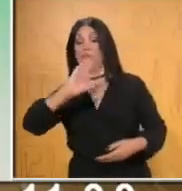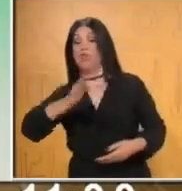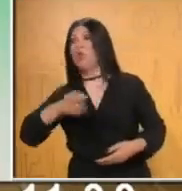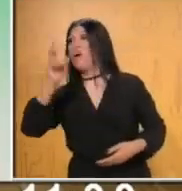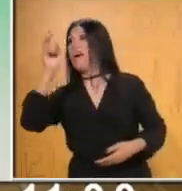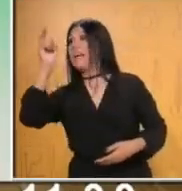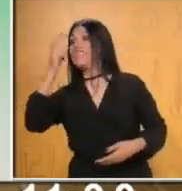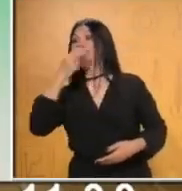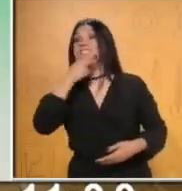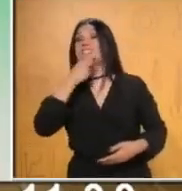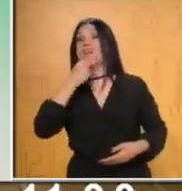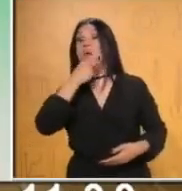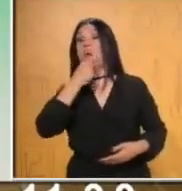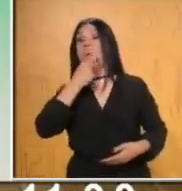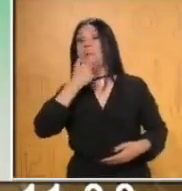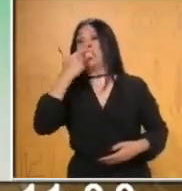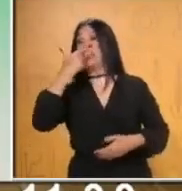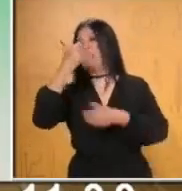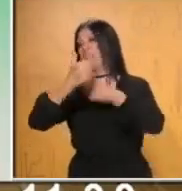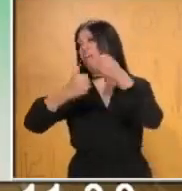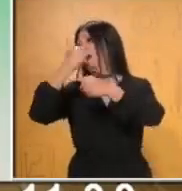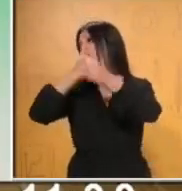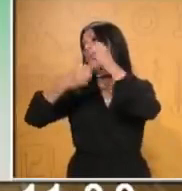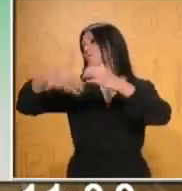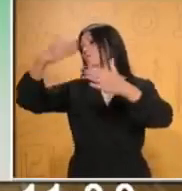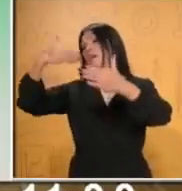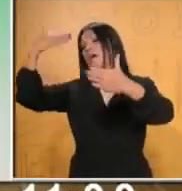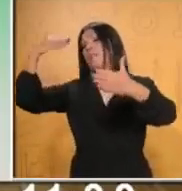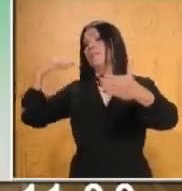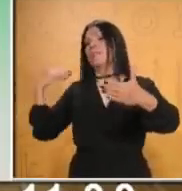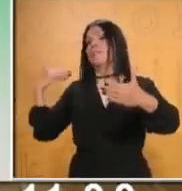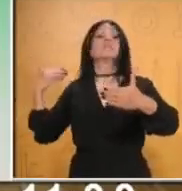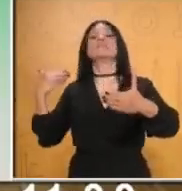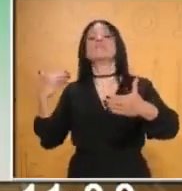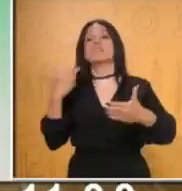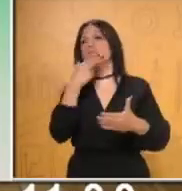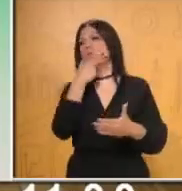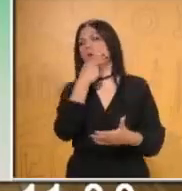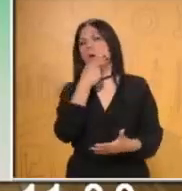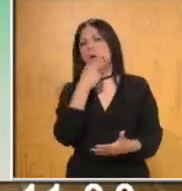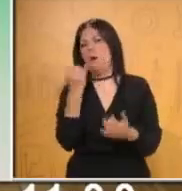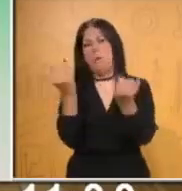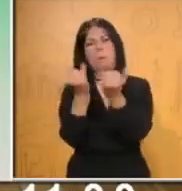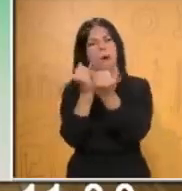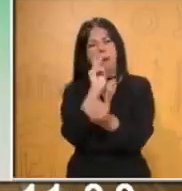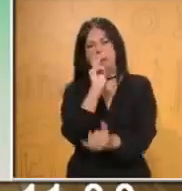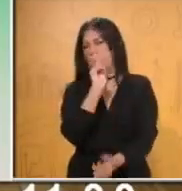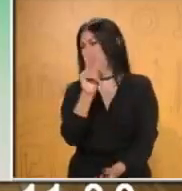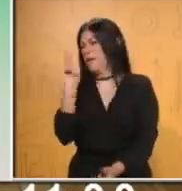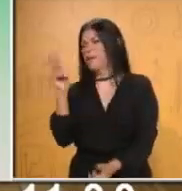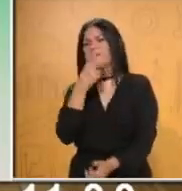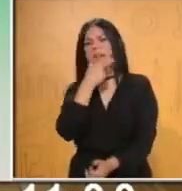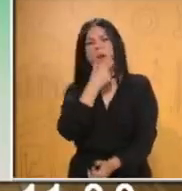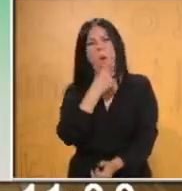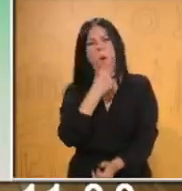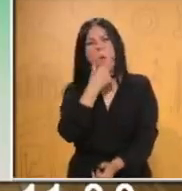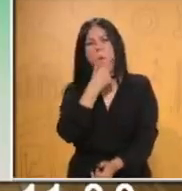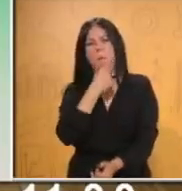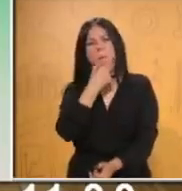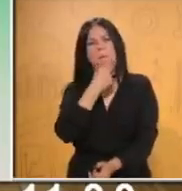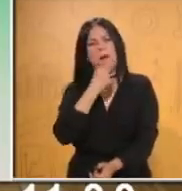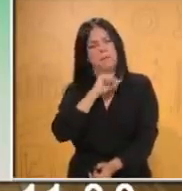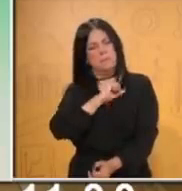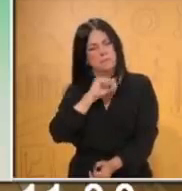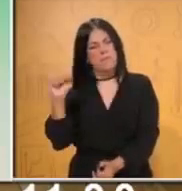una persona miserable y amargada, se ve obligado a pasar su vida futura llevando cadenas pesadas, forjadas